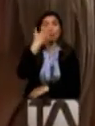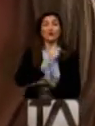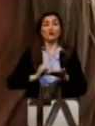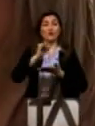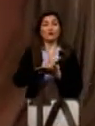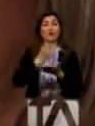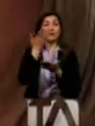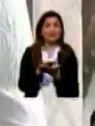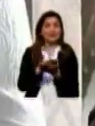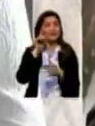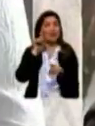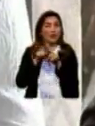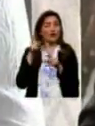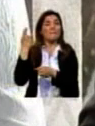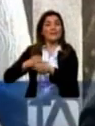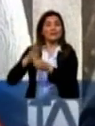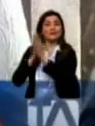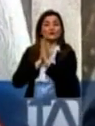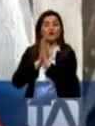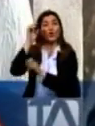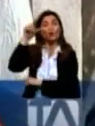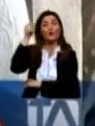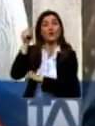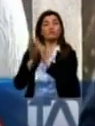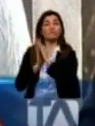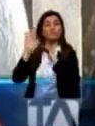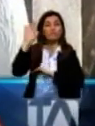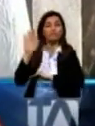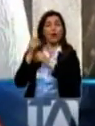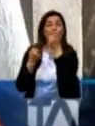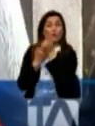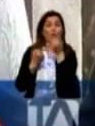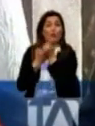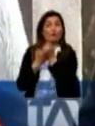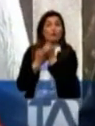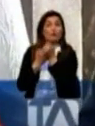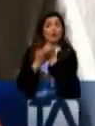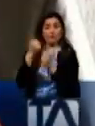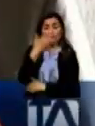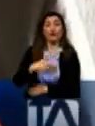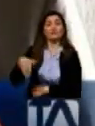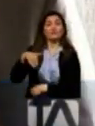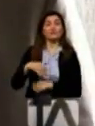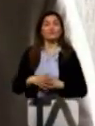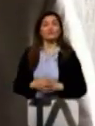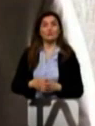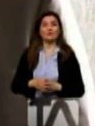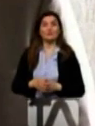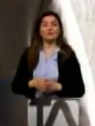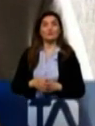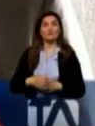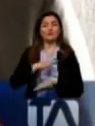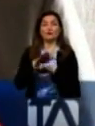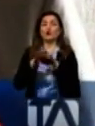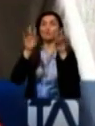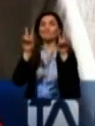hubo planteamientos concretos. Que el gobierno se compromete a apoyar al sector de frontera. Se ha hecho referencia también en lo que